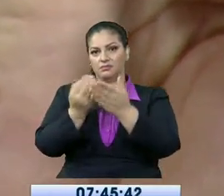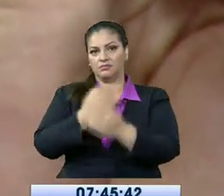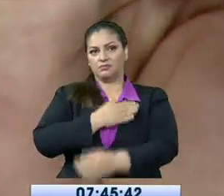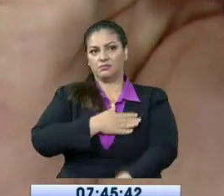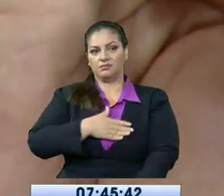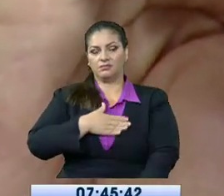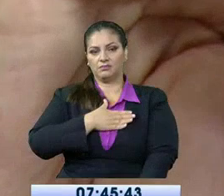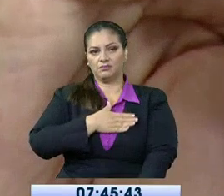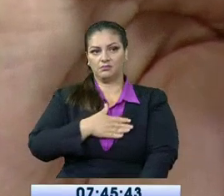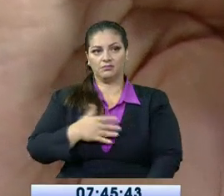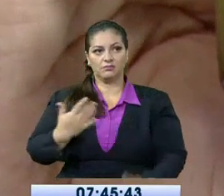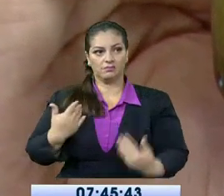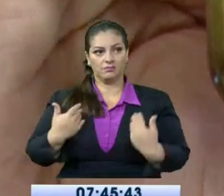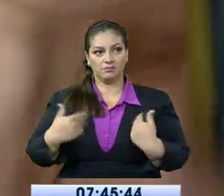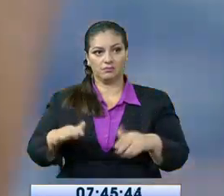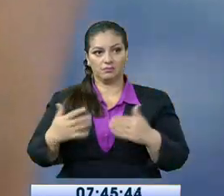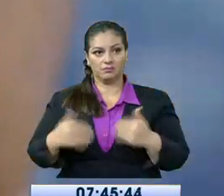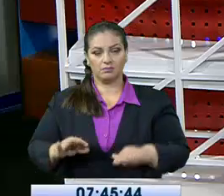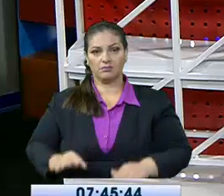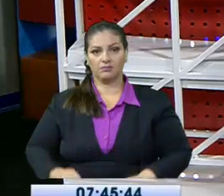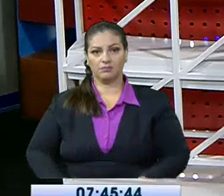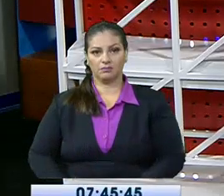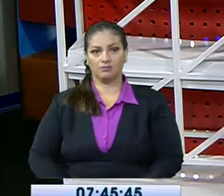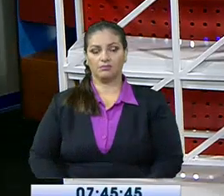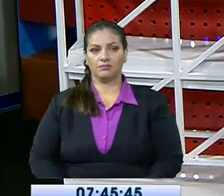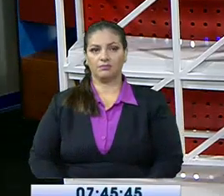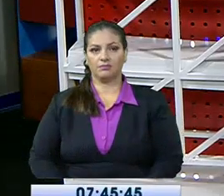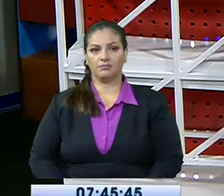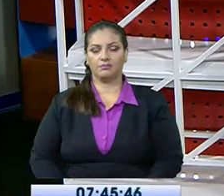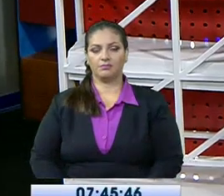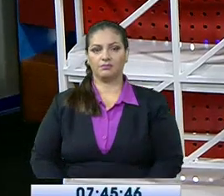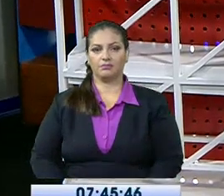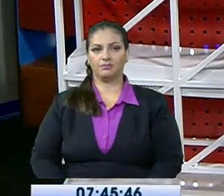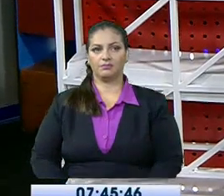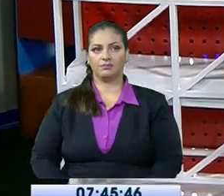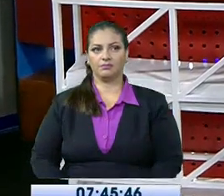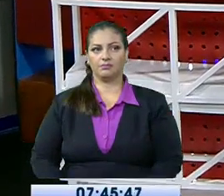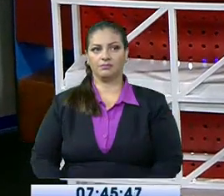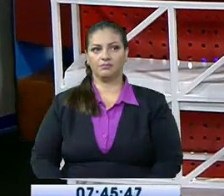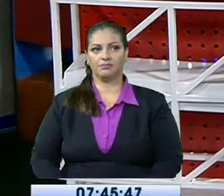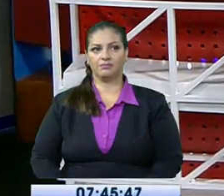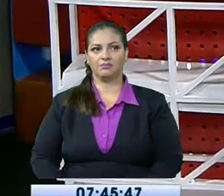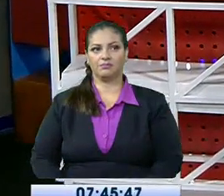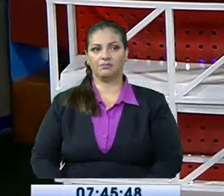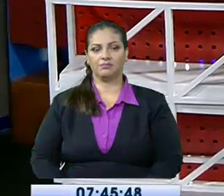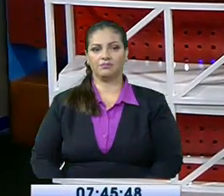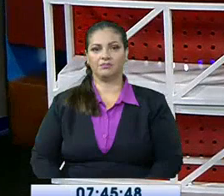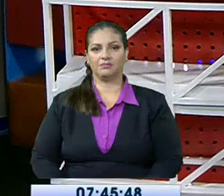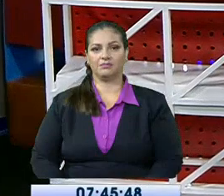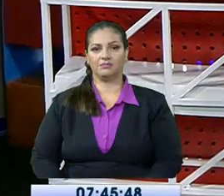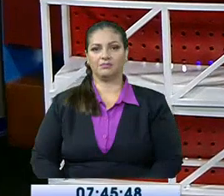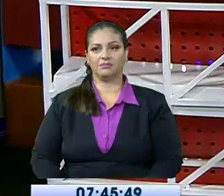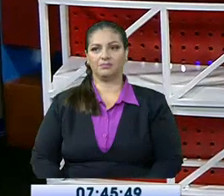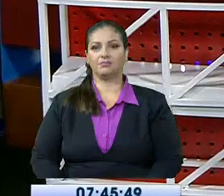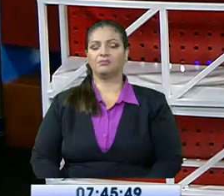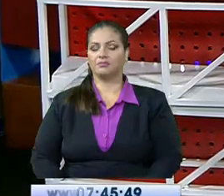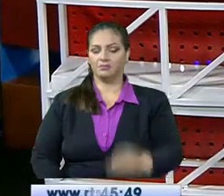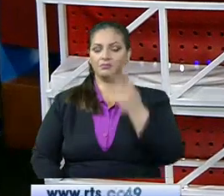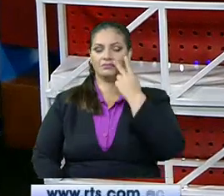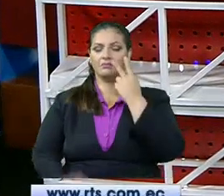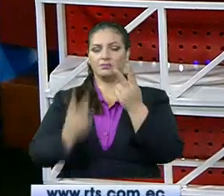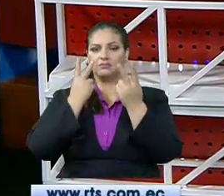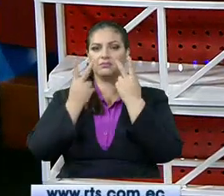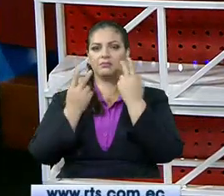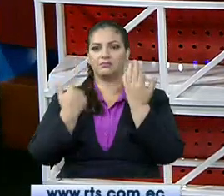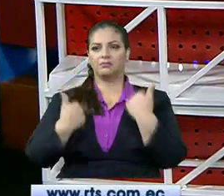Ya está congelada. Ya. Ya la saqué, pues no está. No, pero sí la pudimos observar. Y lo mismo,